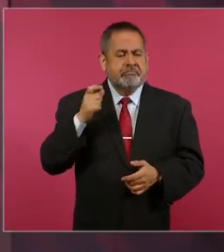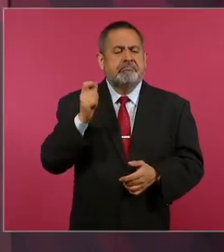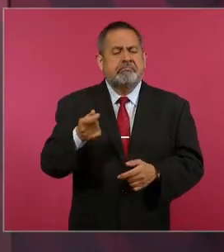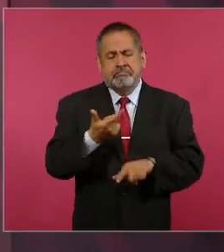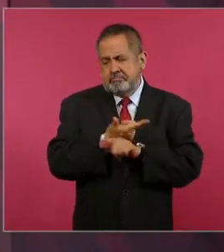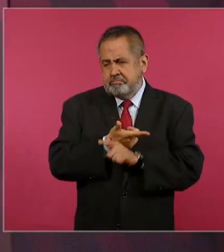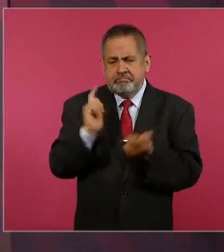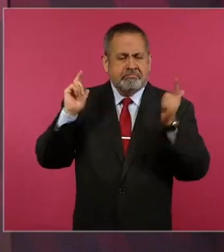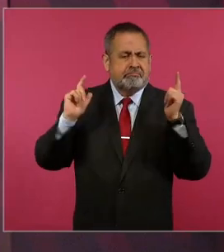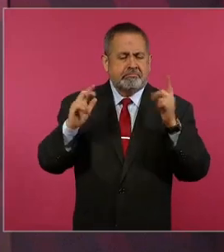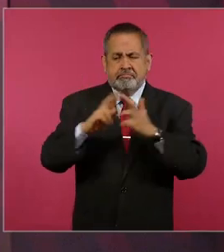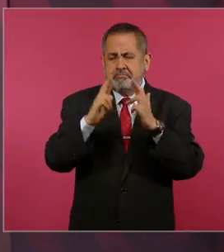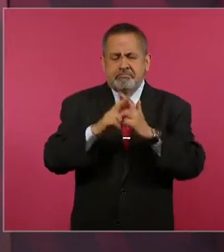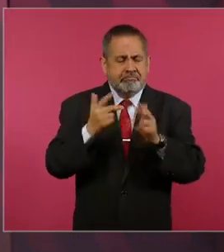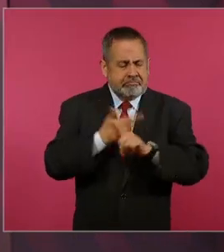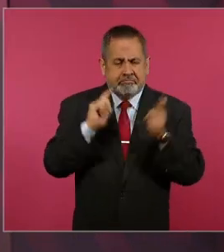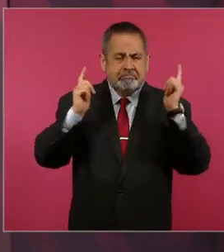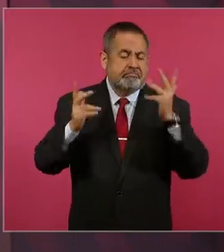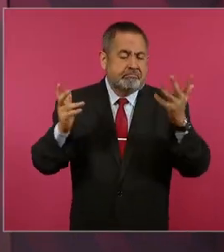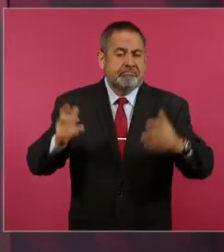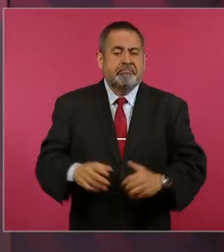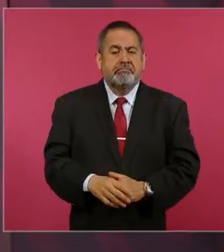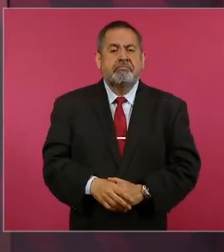libertad religiosa.